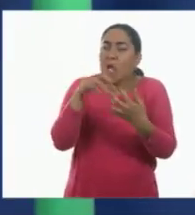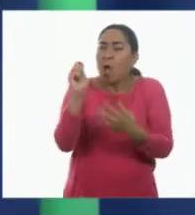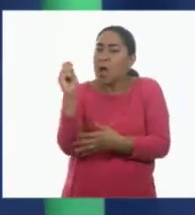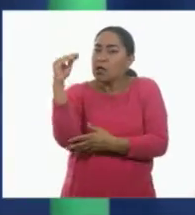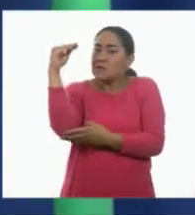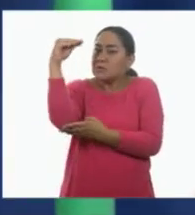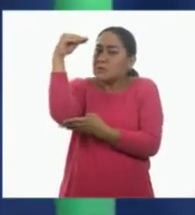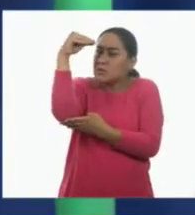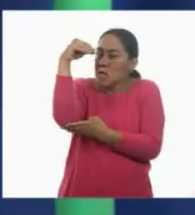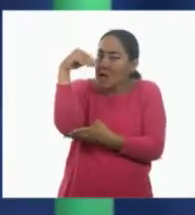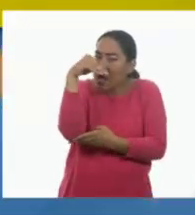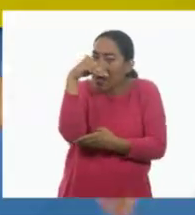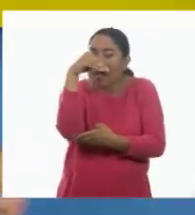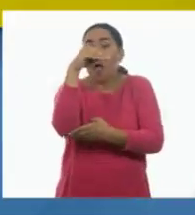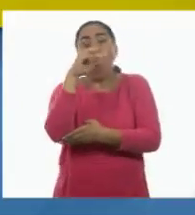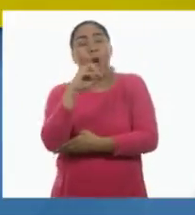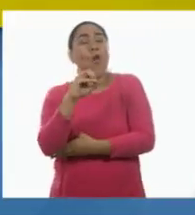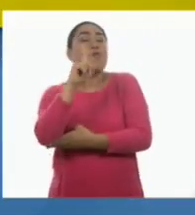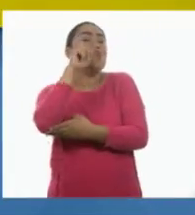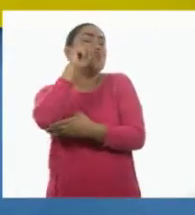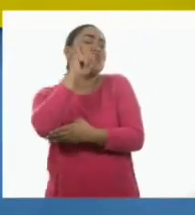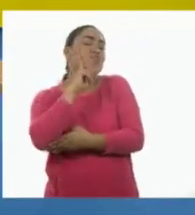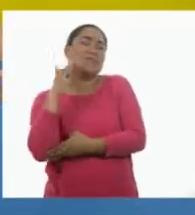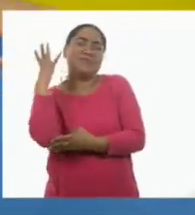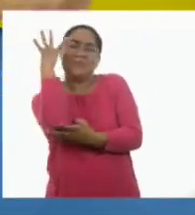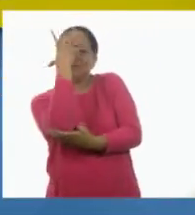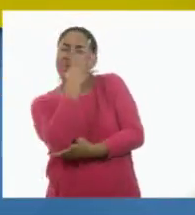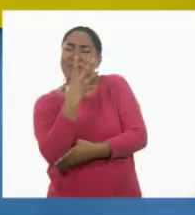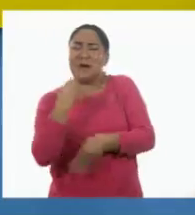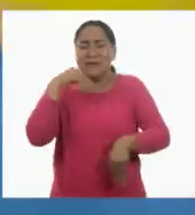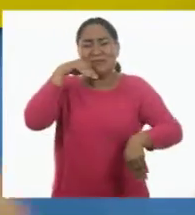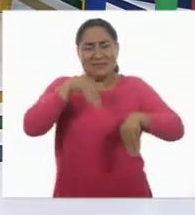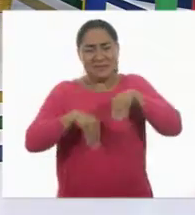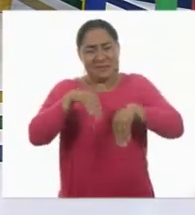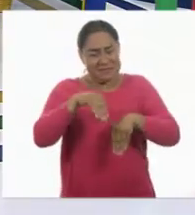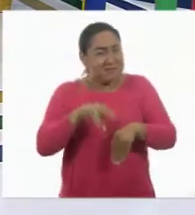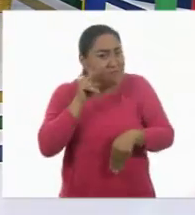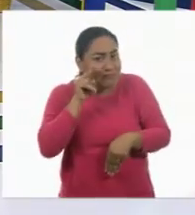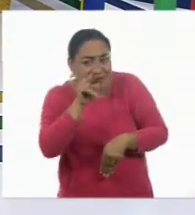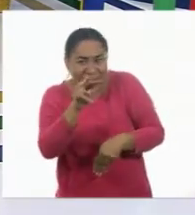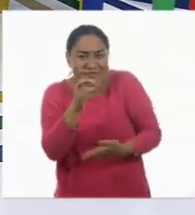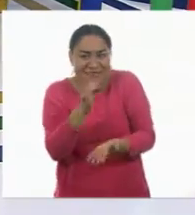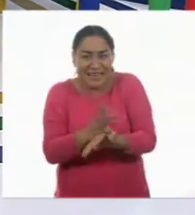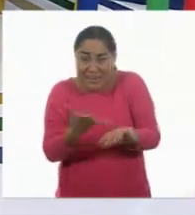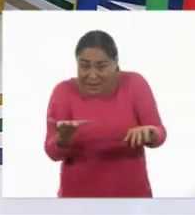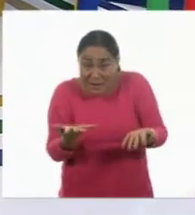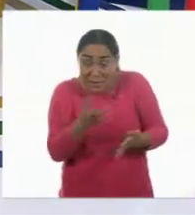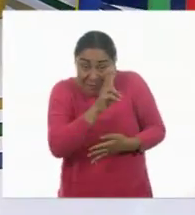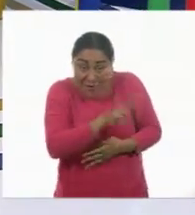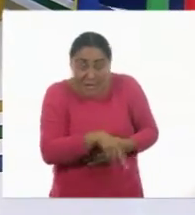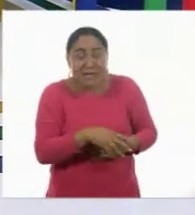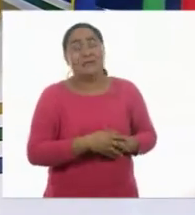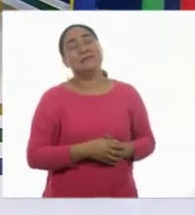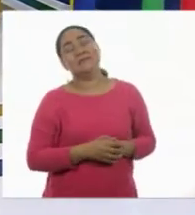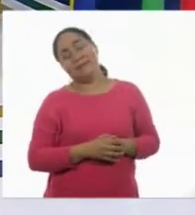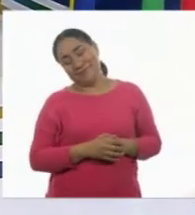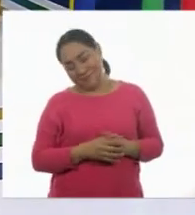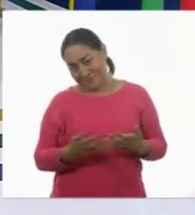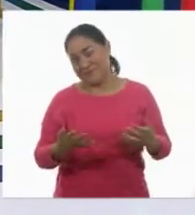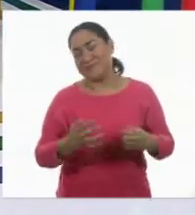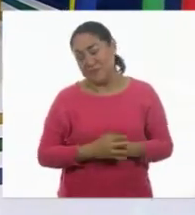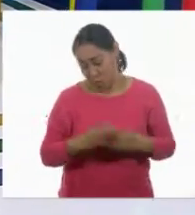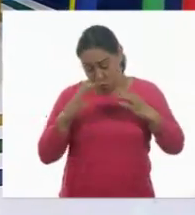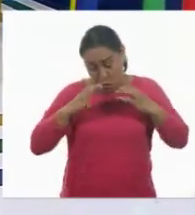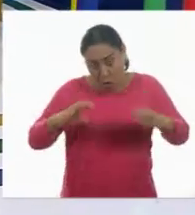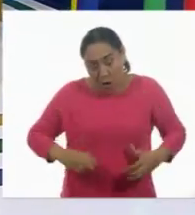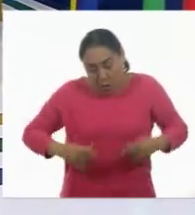cisne y una hermosa doncella, ¿verdad? Y como cuando la levantan. Ajá, qué bonito. Ay, nuestro cuerpo